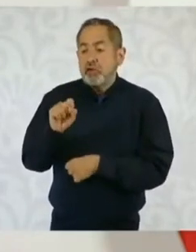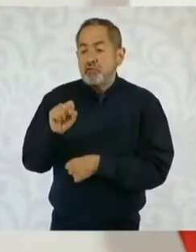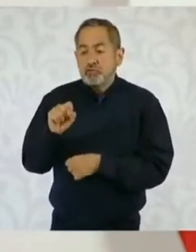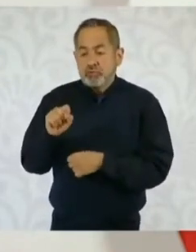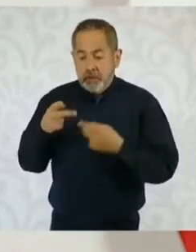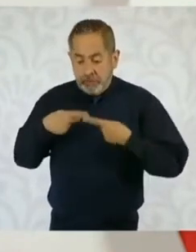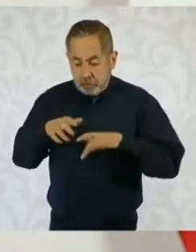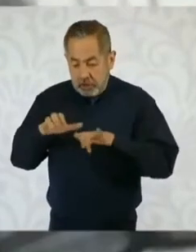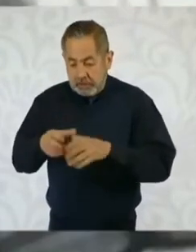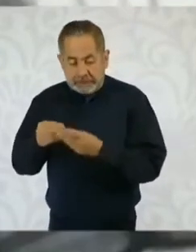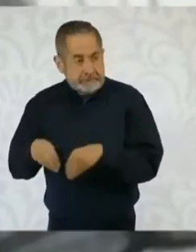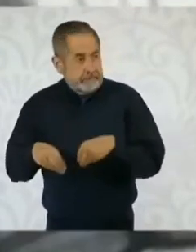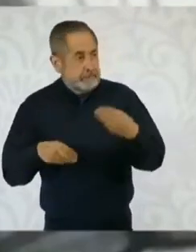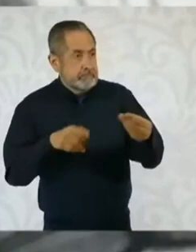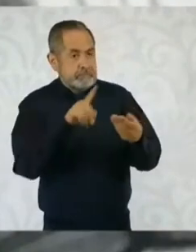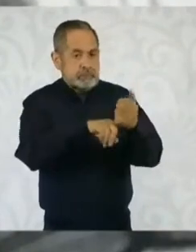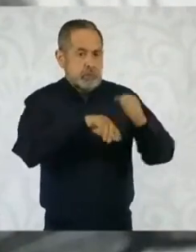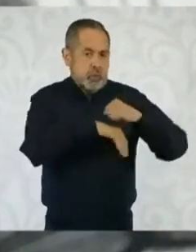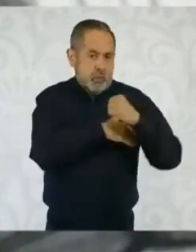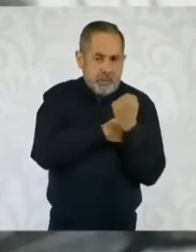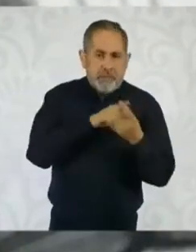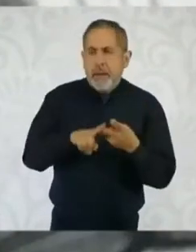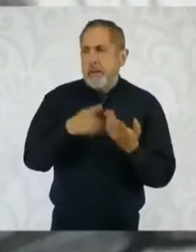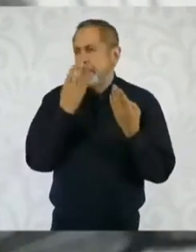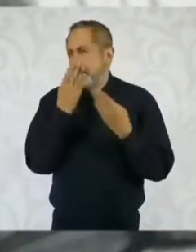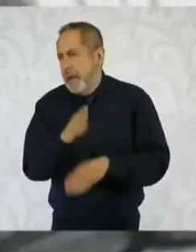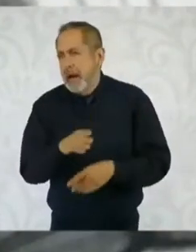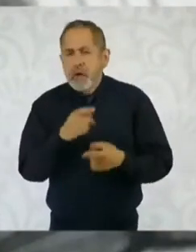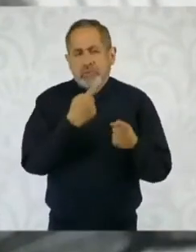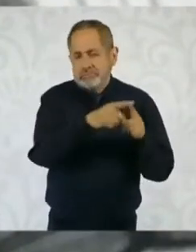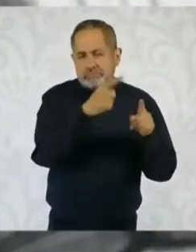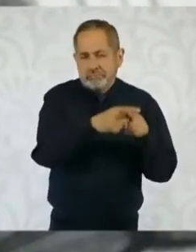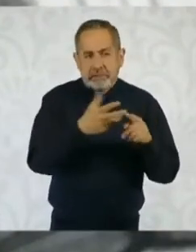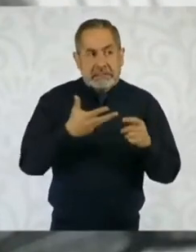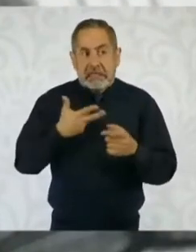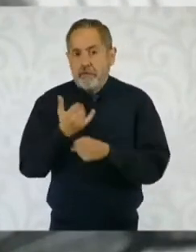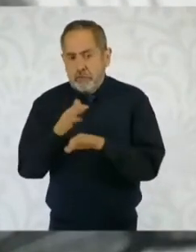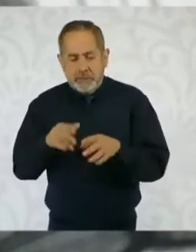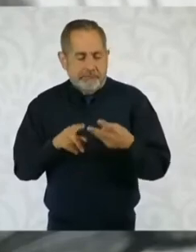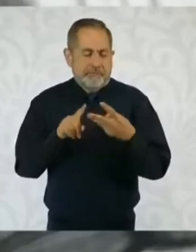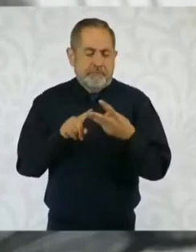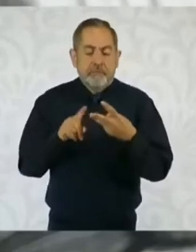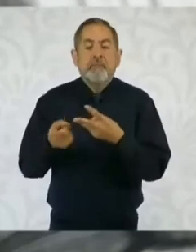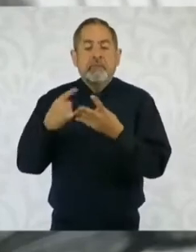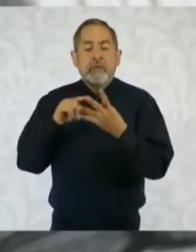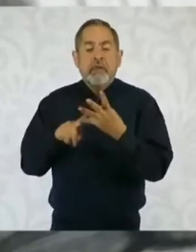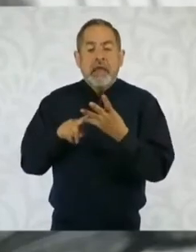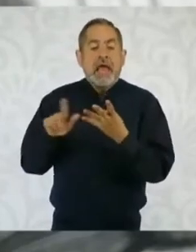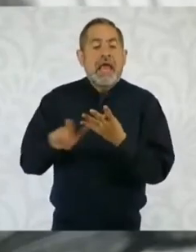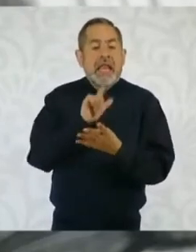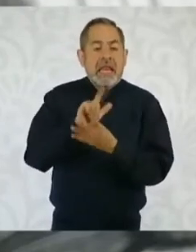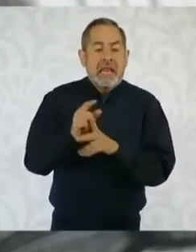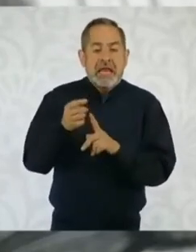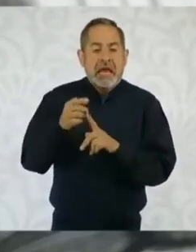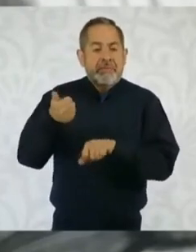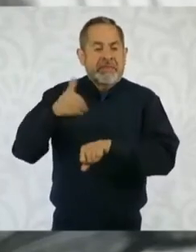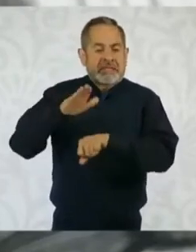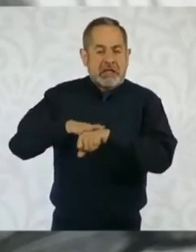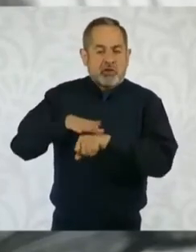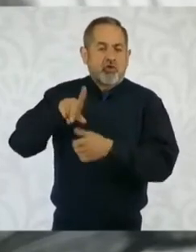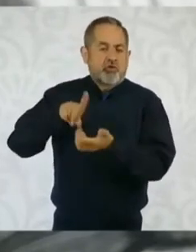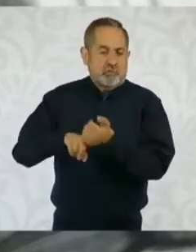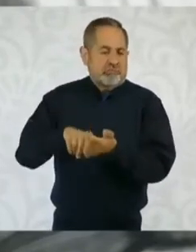posesión de particulares, llámese bancos, y la Ley Orgánica de la Administración